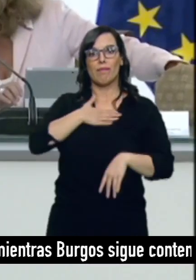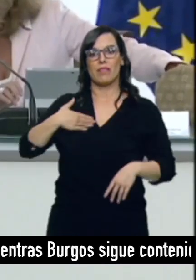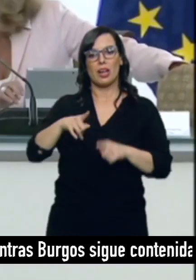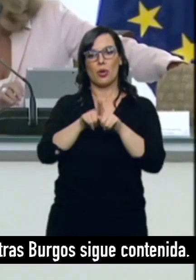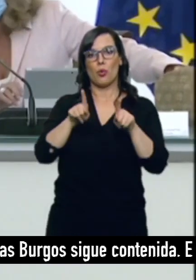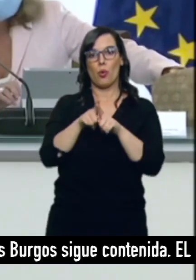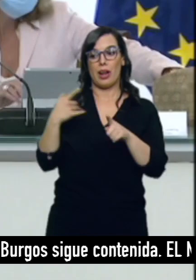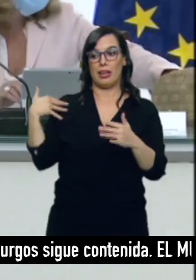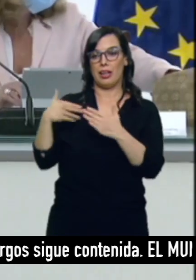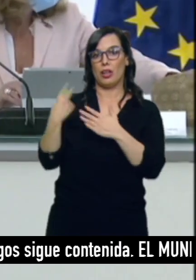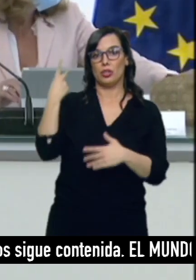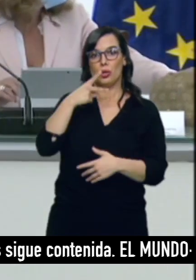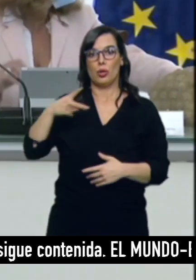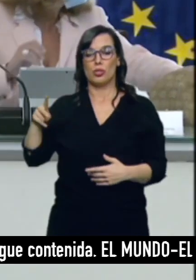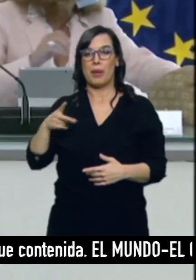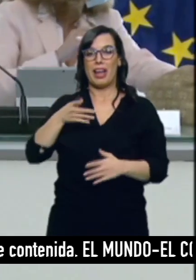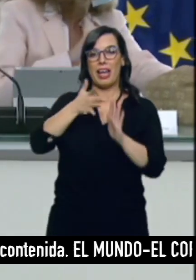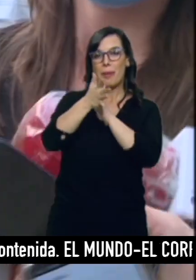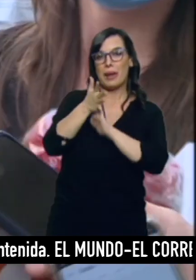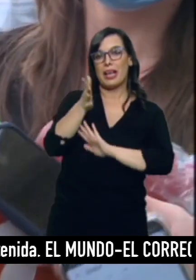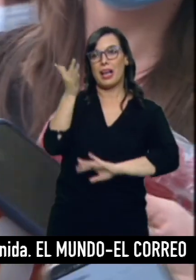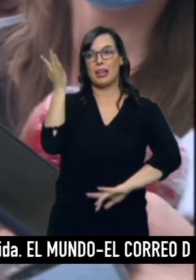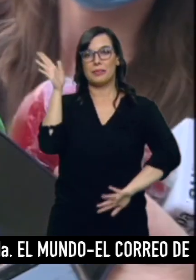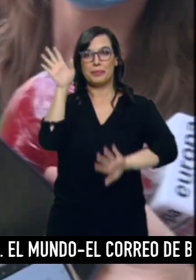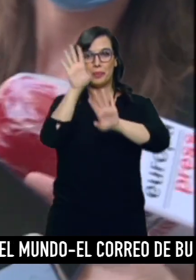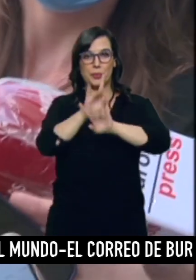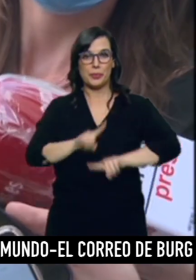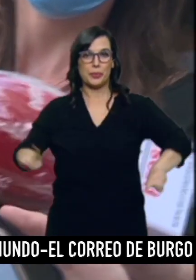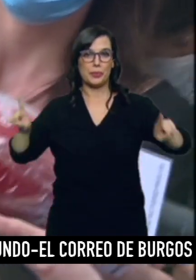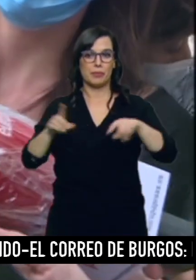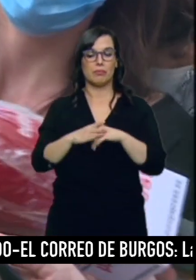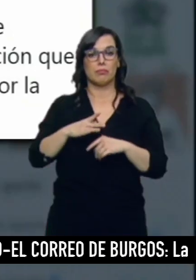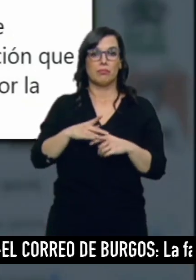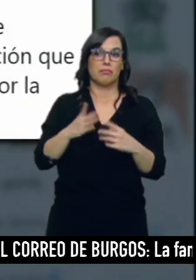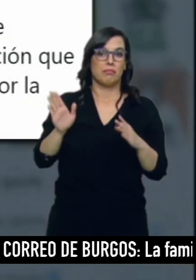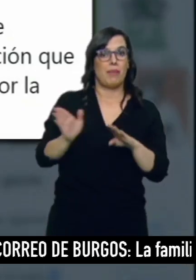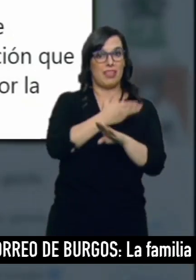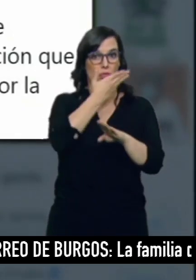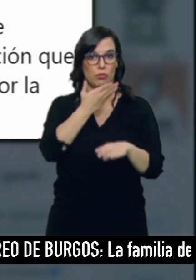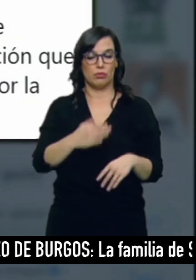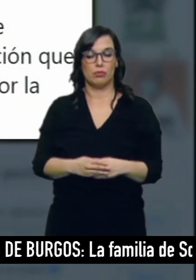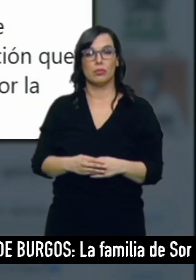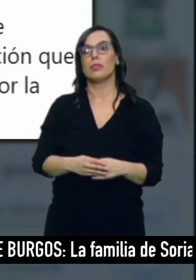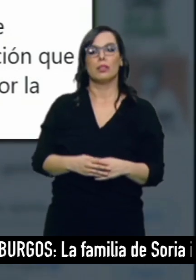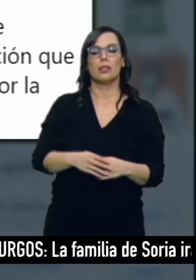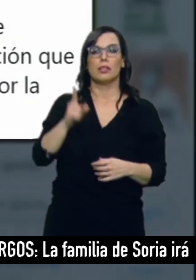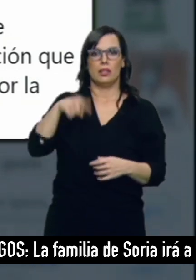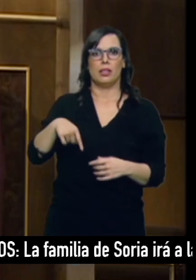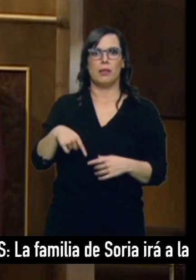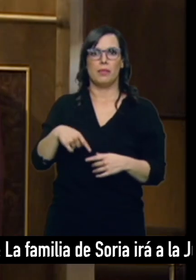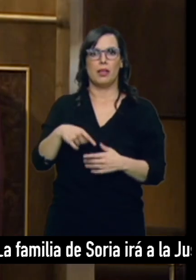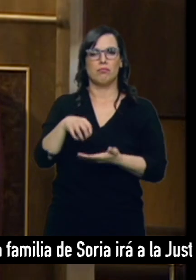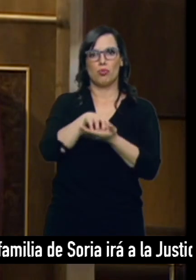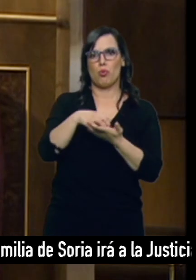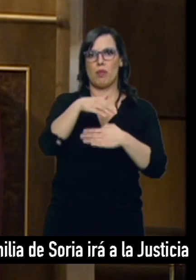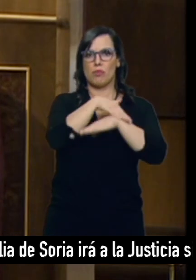página a 2 semanas de vagas explicaciones. Hay decisiones que están muy bien tomadas. Del cuestionamiento de varios miembros del Gobierno,